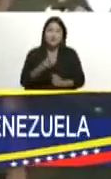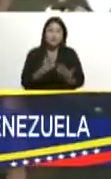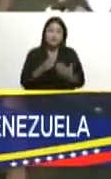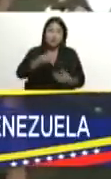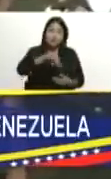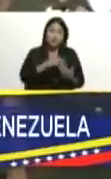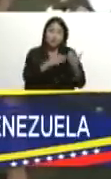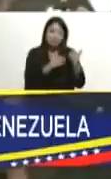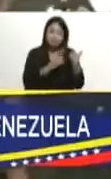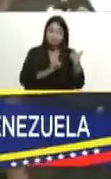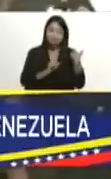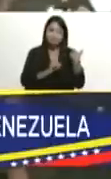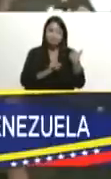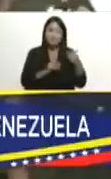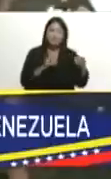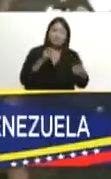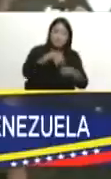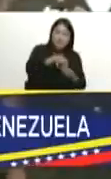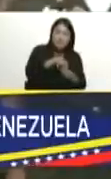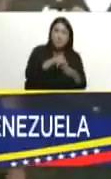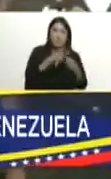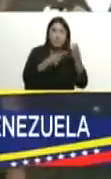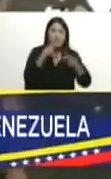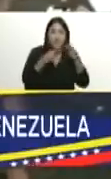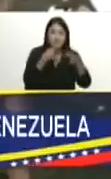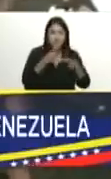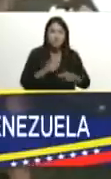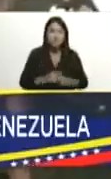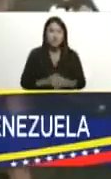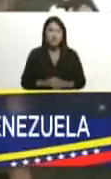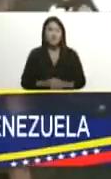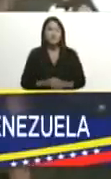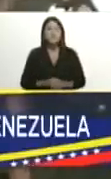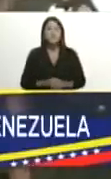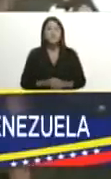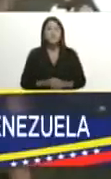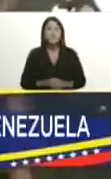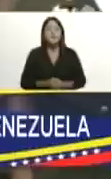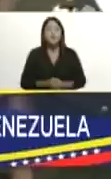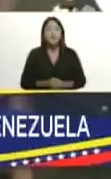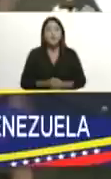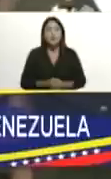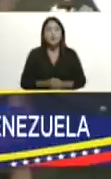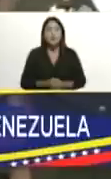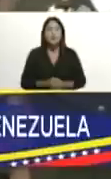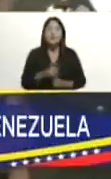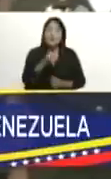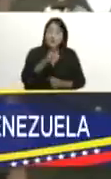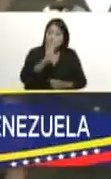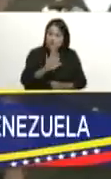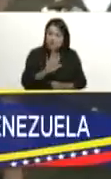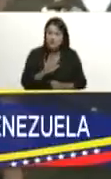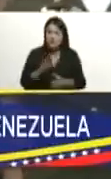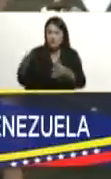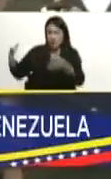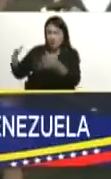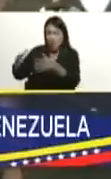Pero de esas insinuaciones, de esas palabras y de esos comportamientos